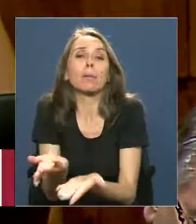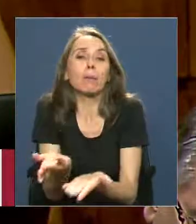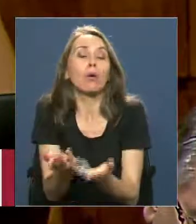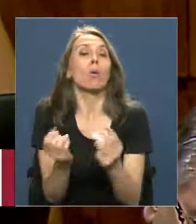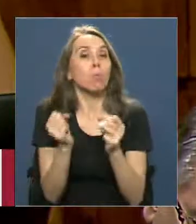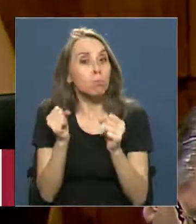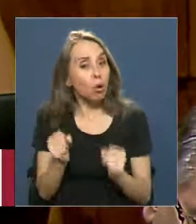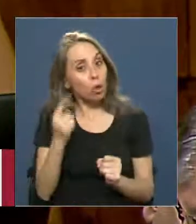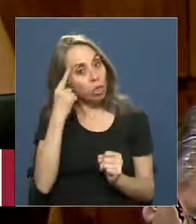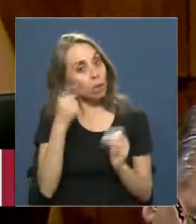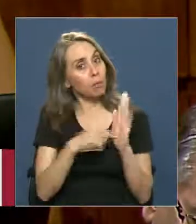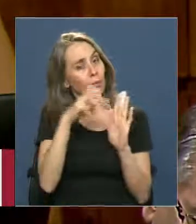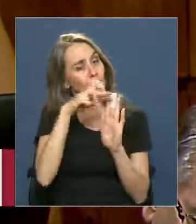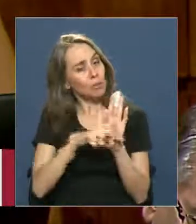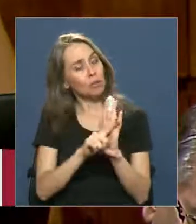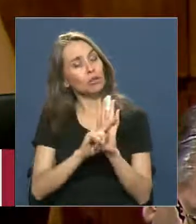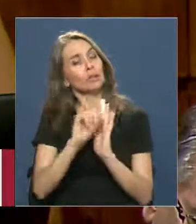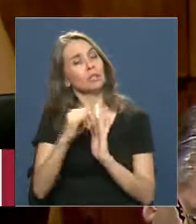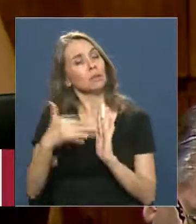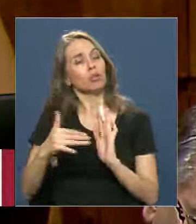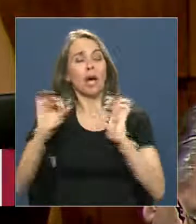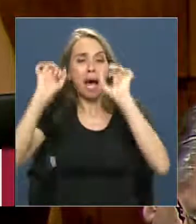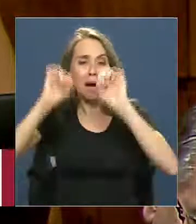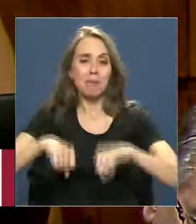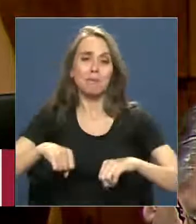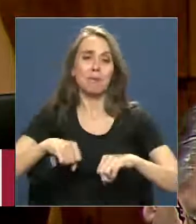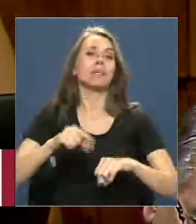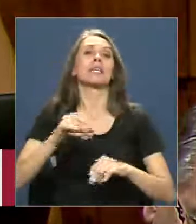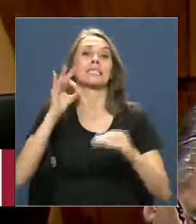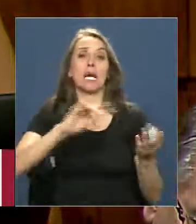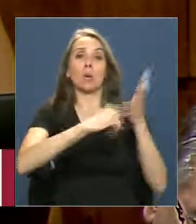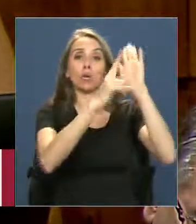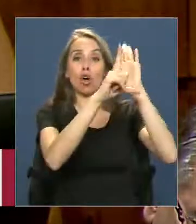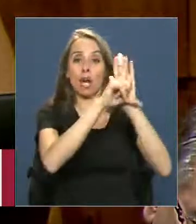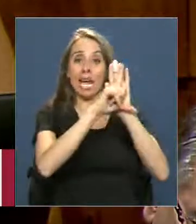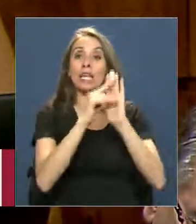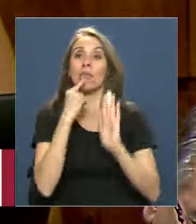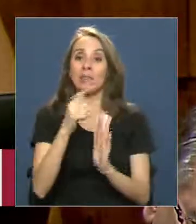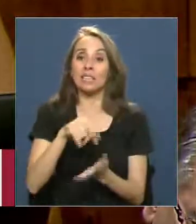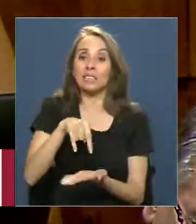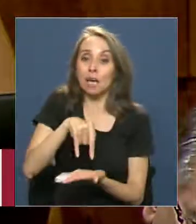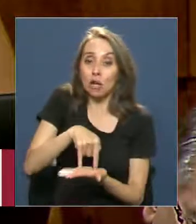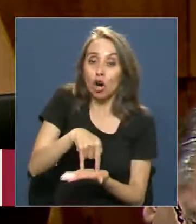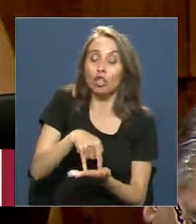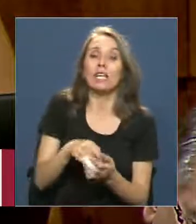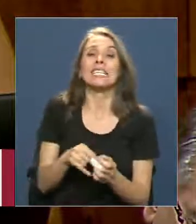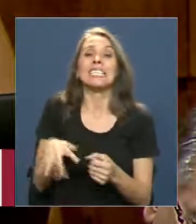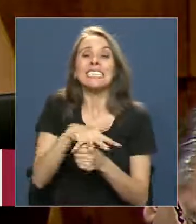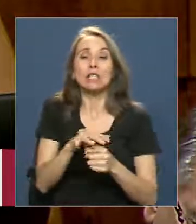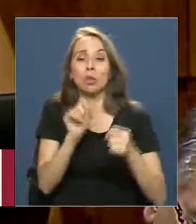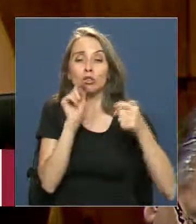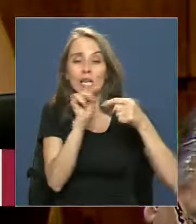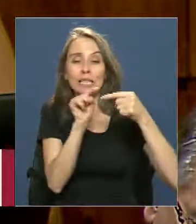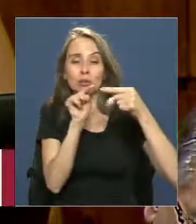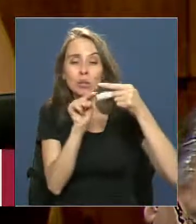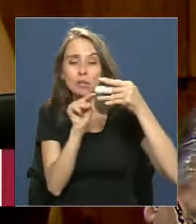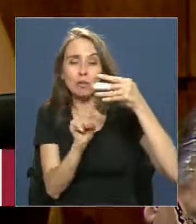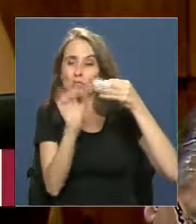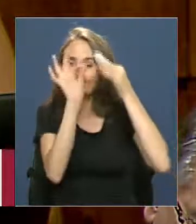poder sacar adelante este proyecto, que lo que asegura es que el Parlamento, en situaciones sumamente específicas, pueda